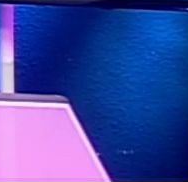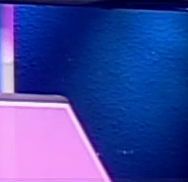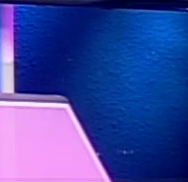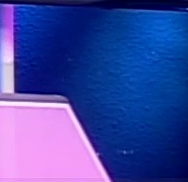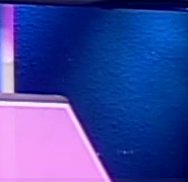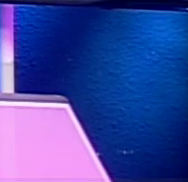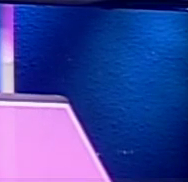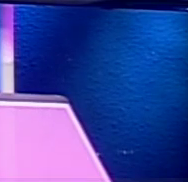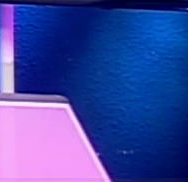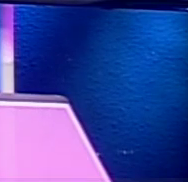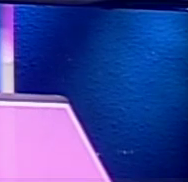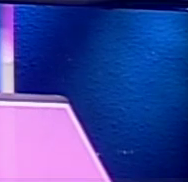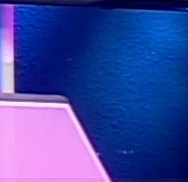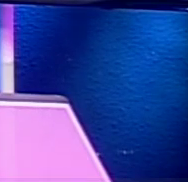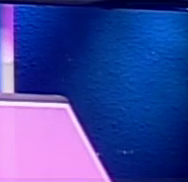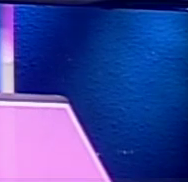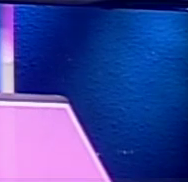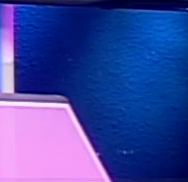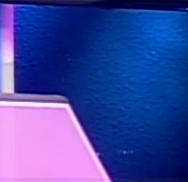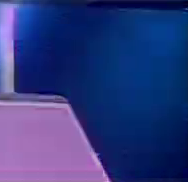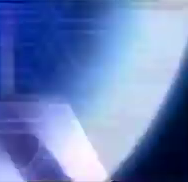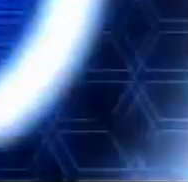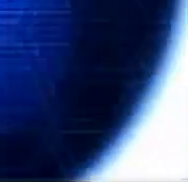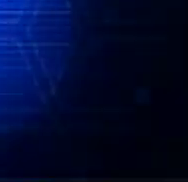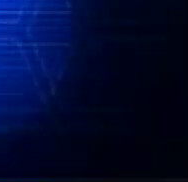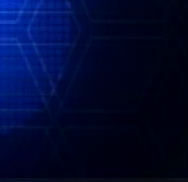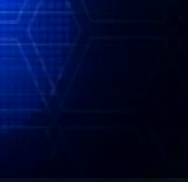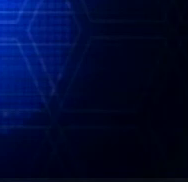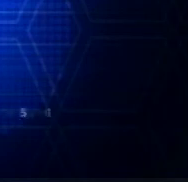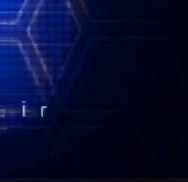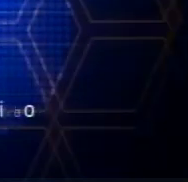hay paraíso. Rompe el silencio ya.